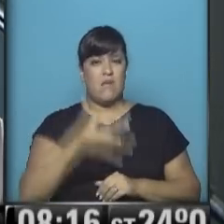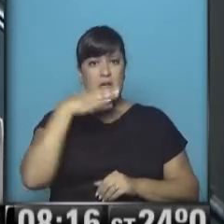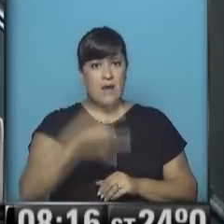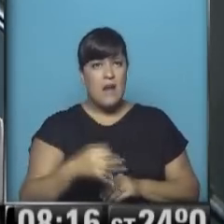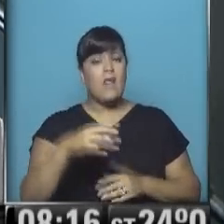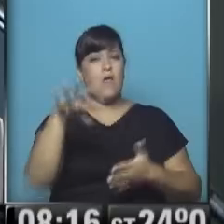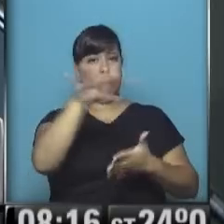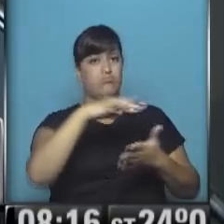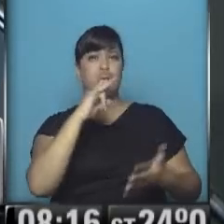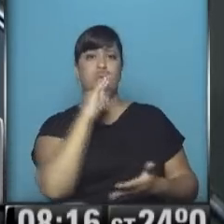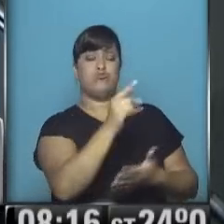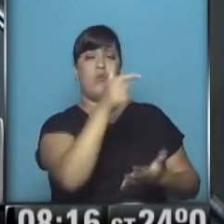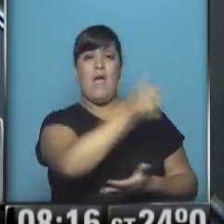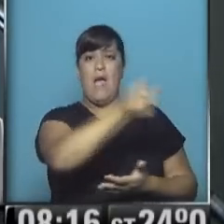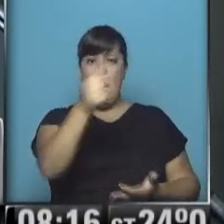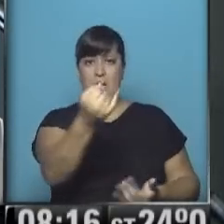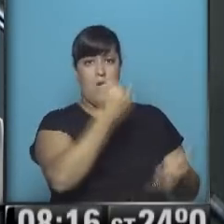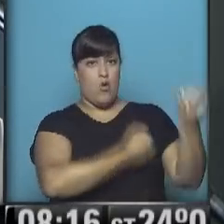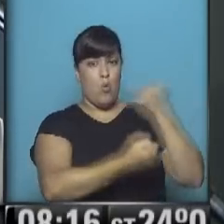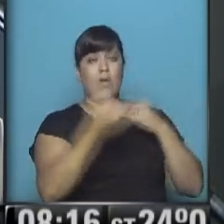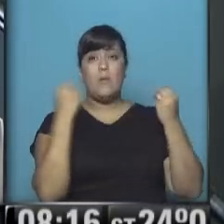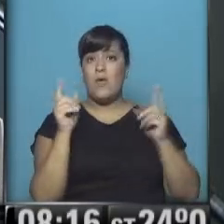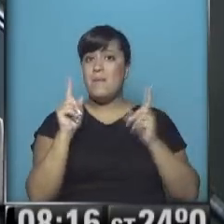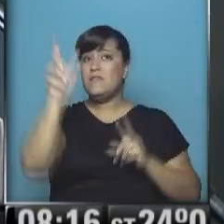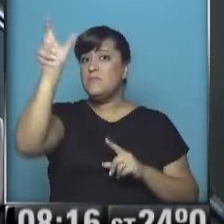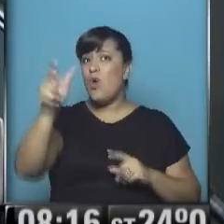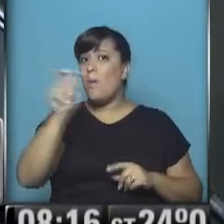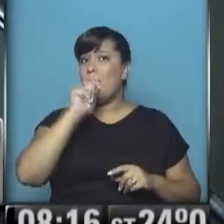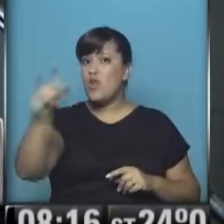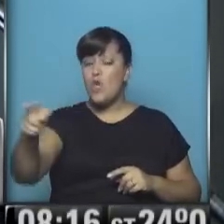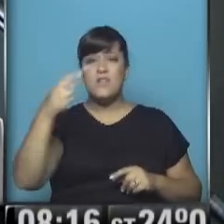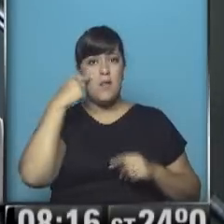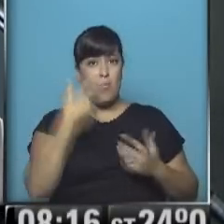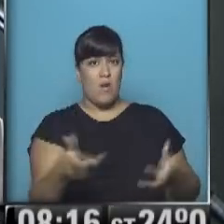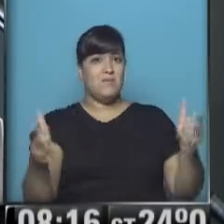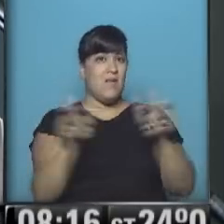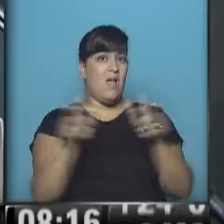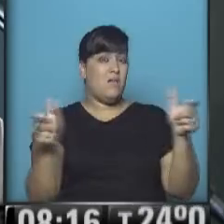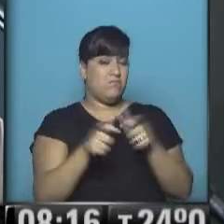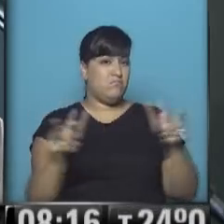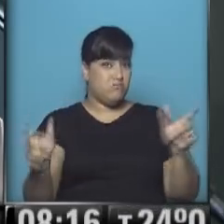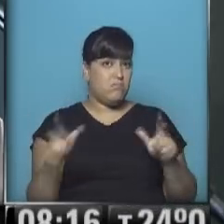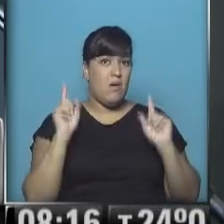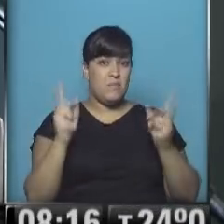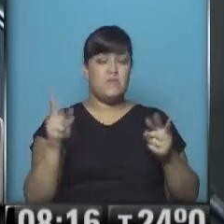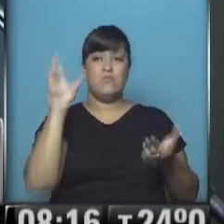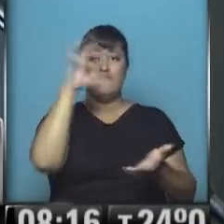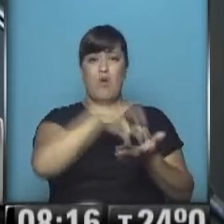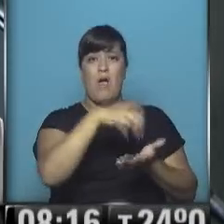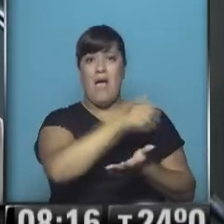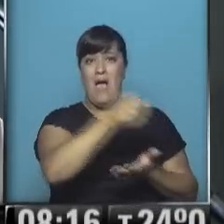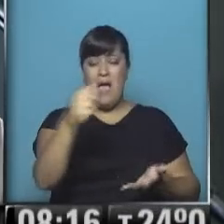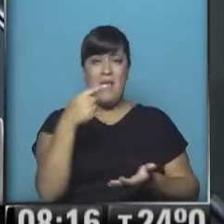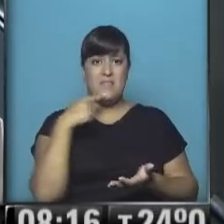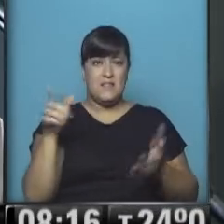comunicado de Aerolíneas Argentinas, porque previamente el mismo periodista había dado a conocer su billete de acuerdo a la información suministrada por Aerolíneas Argentinas.